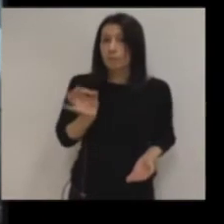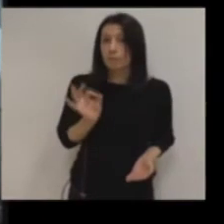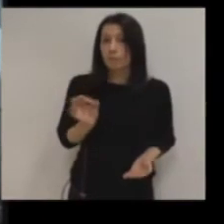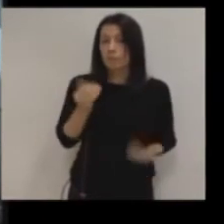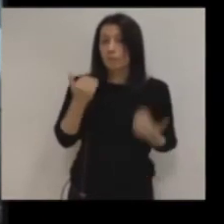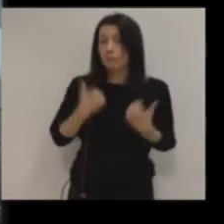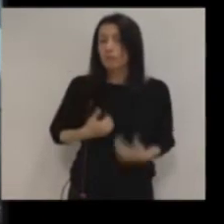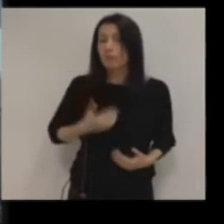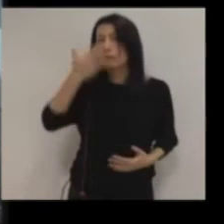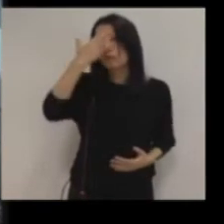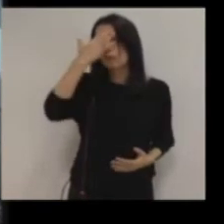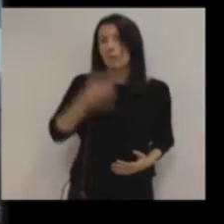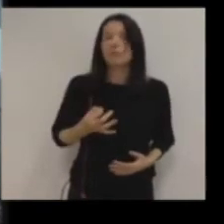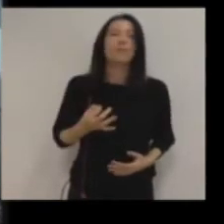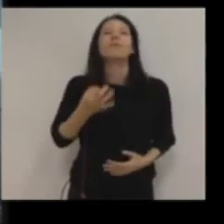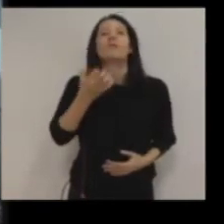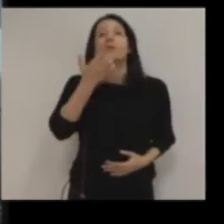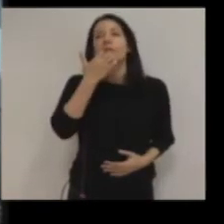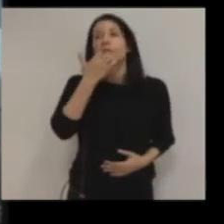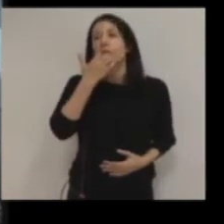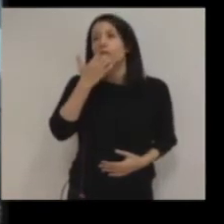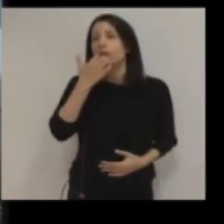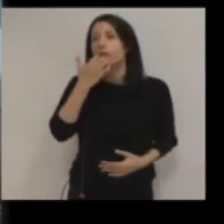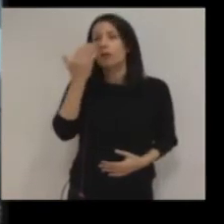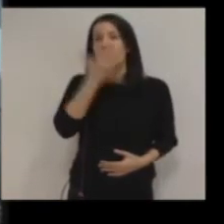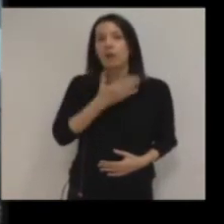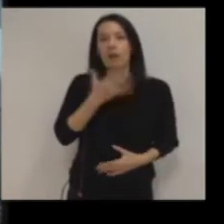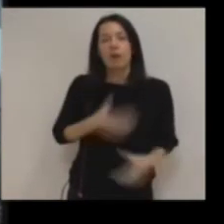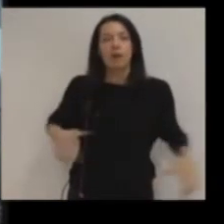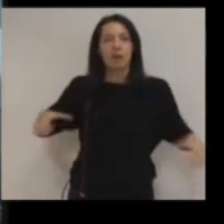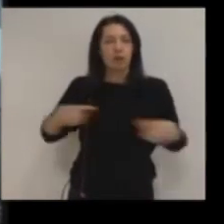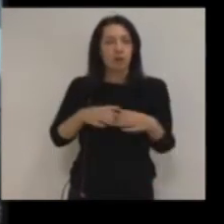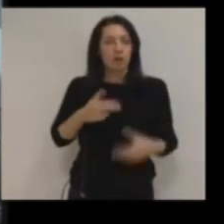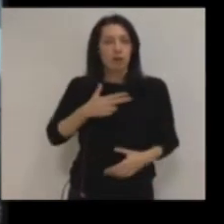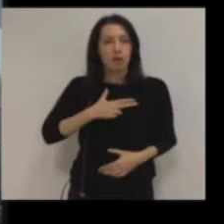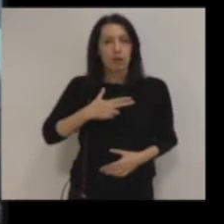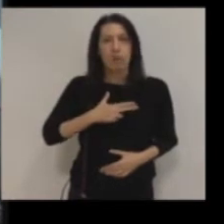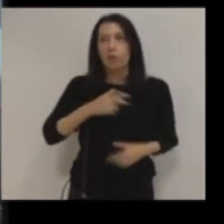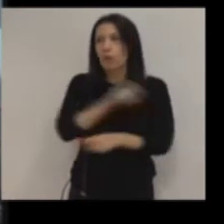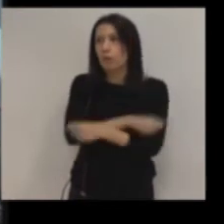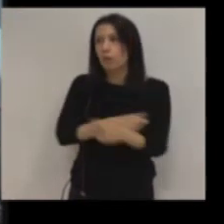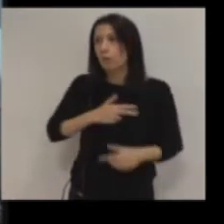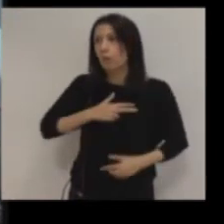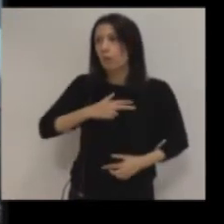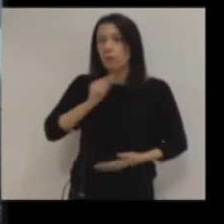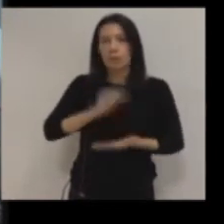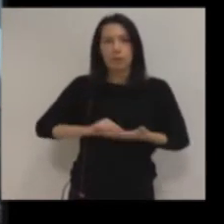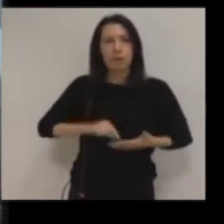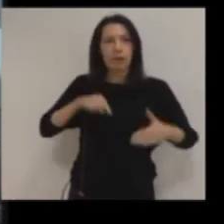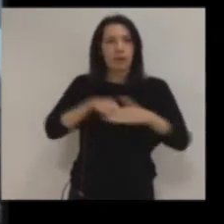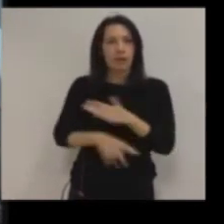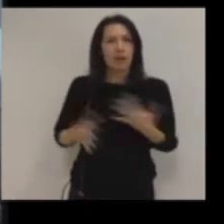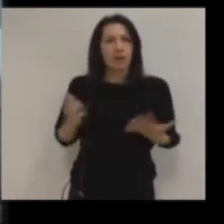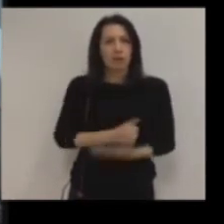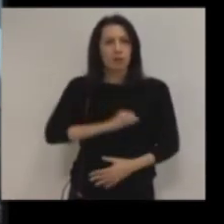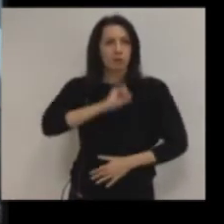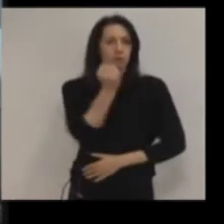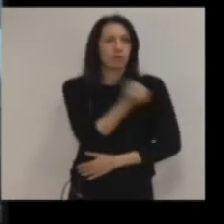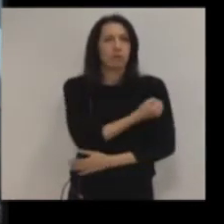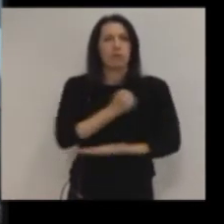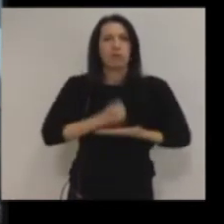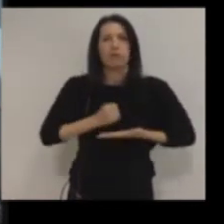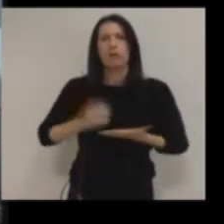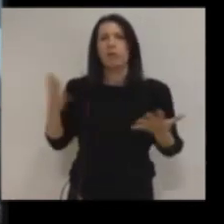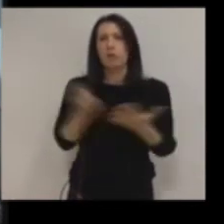yo creo que tanto el Colegio de Abogados como el Colegio de Procuradores, como notarios, registradores, están todos sensibilizados con